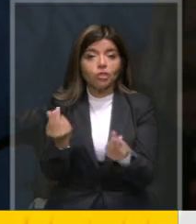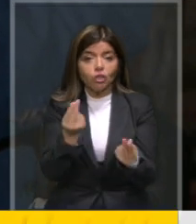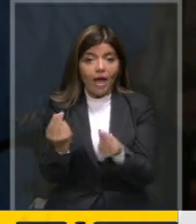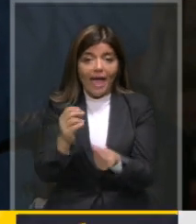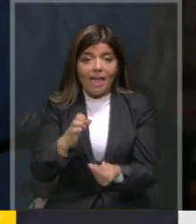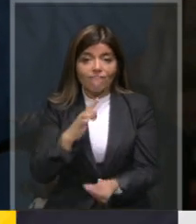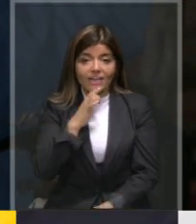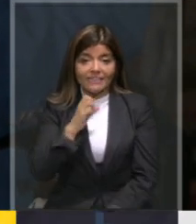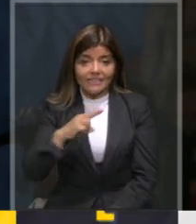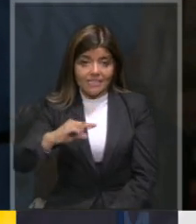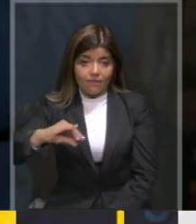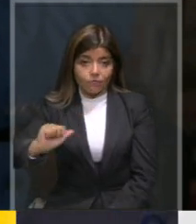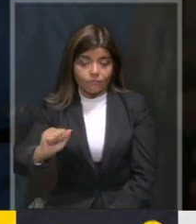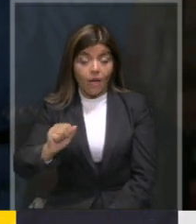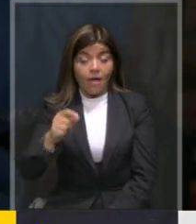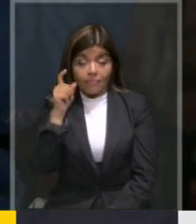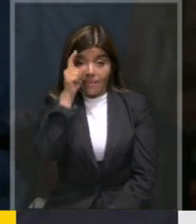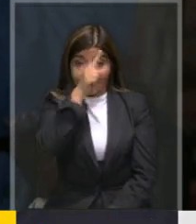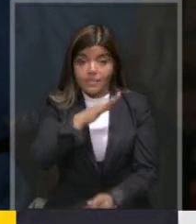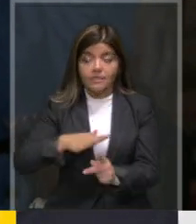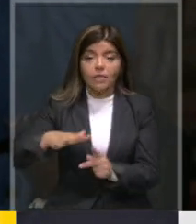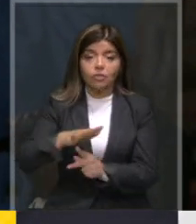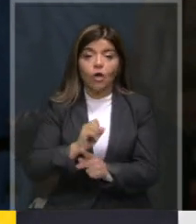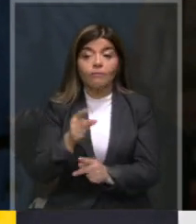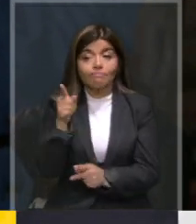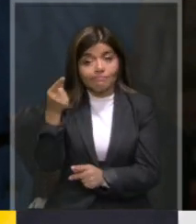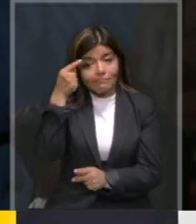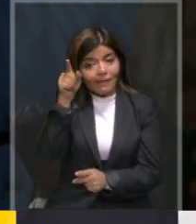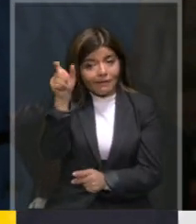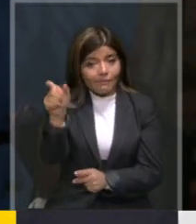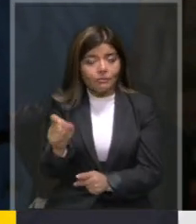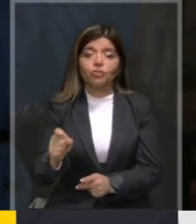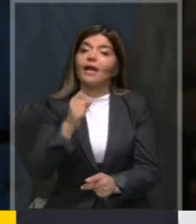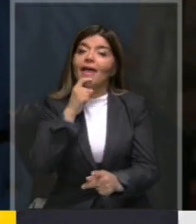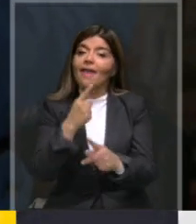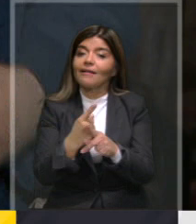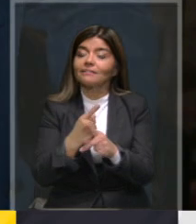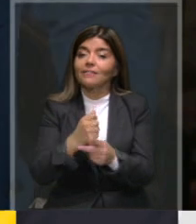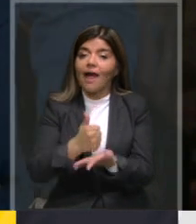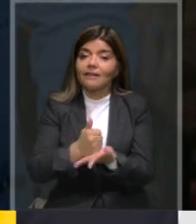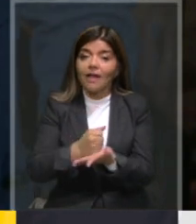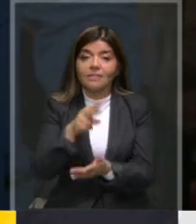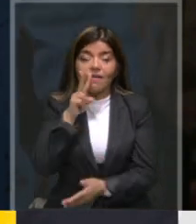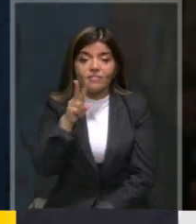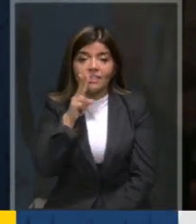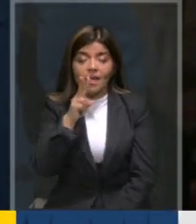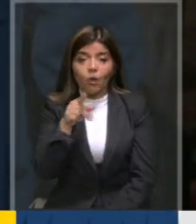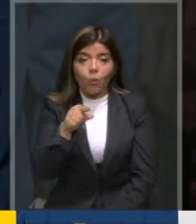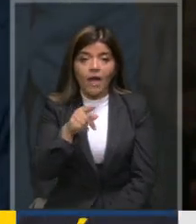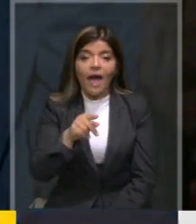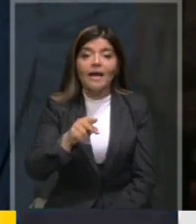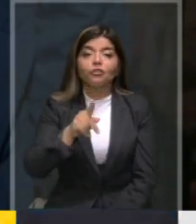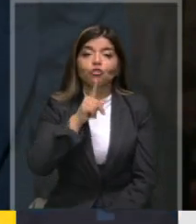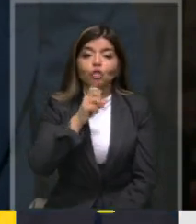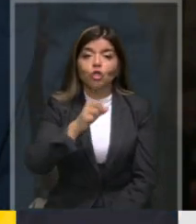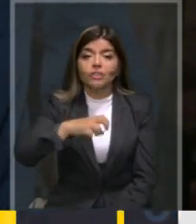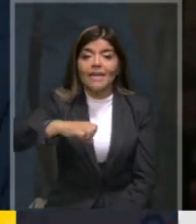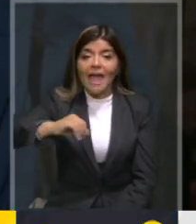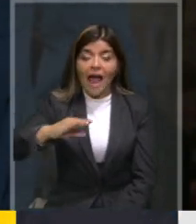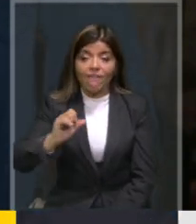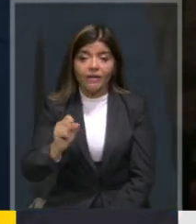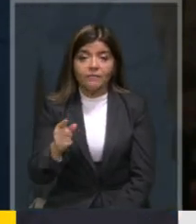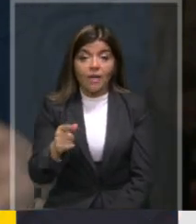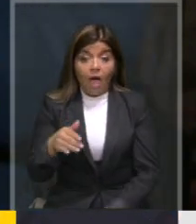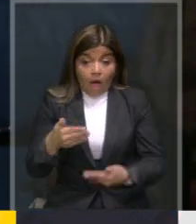un complejo panorama no para la exalcalde Raúl torrealba quien tal como tú decías de haber estado vigente en su cargo